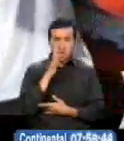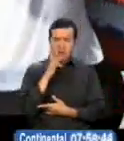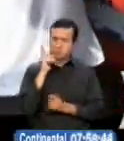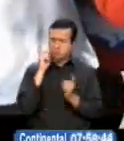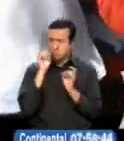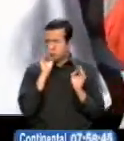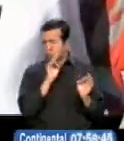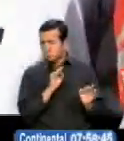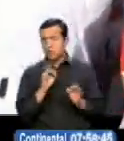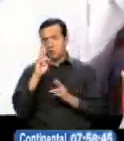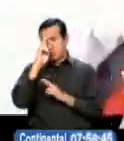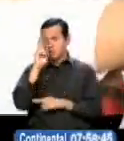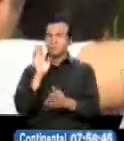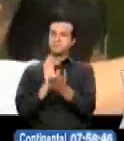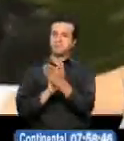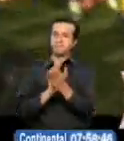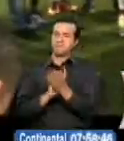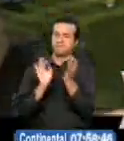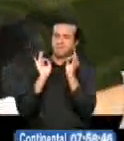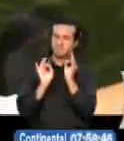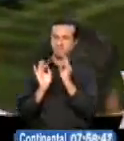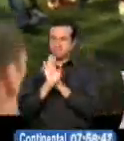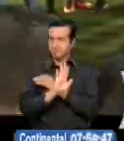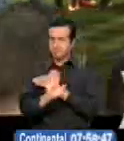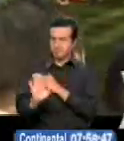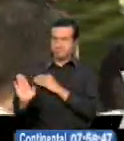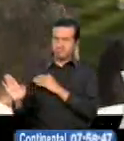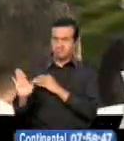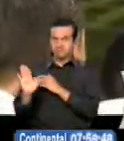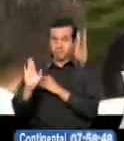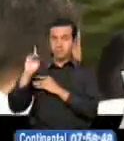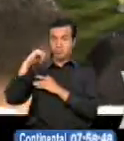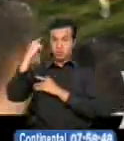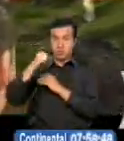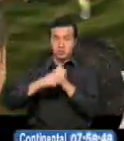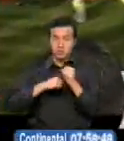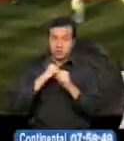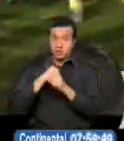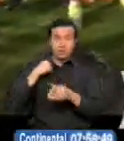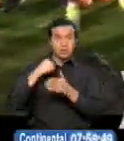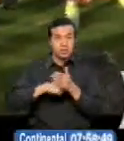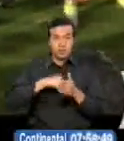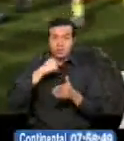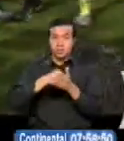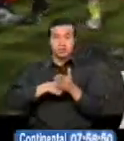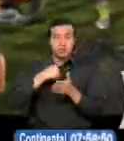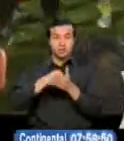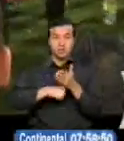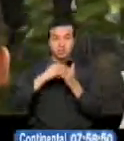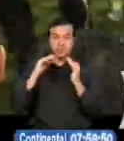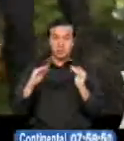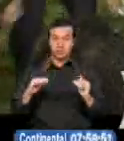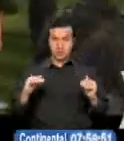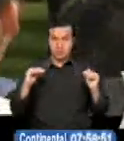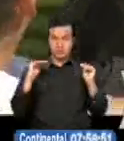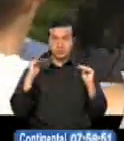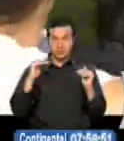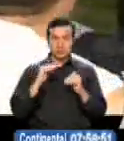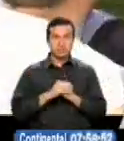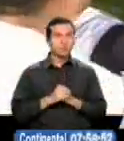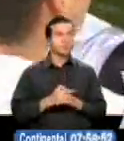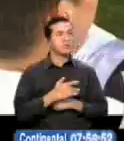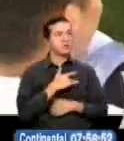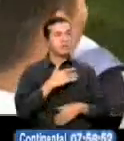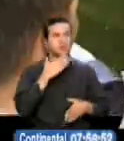de mi respeto para ellos, para así mismo llegar el año que viene y tener privilegio un poco también en la Serie A.